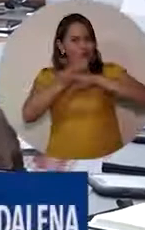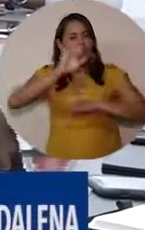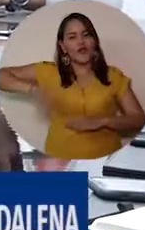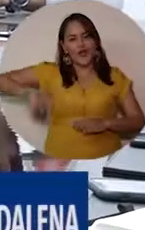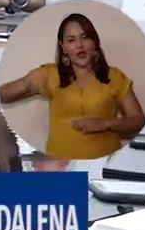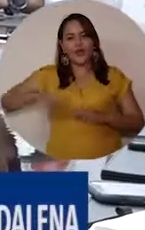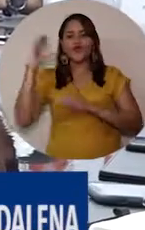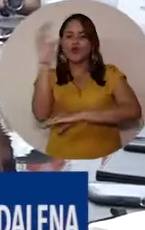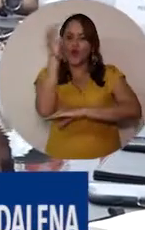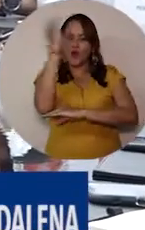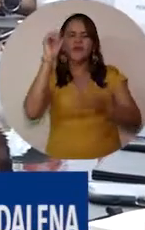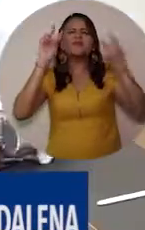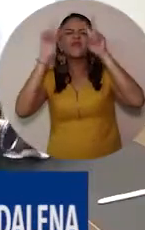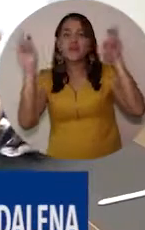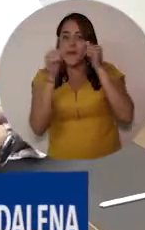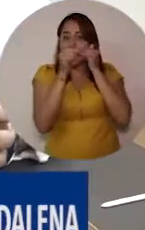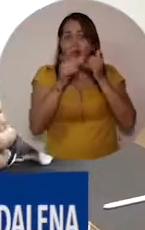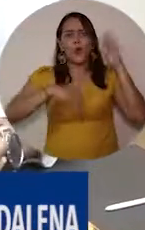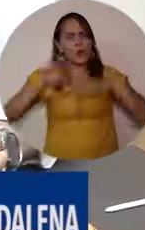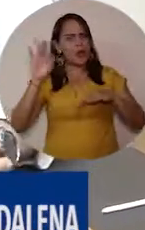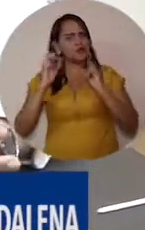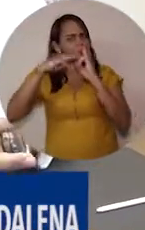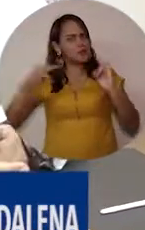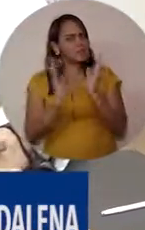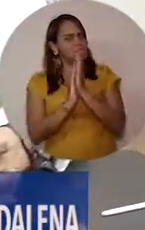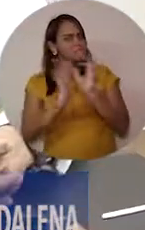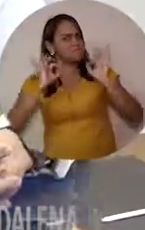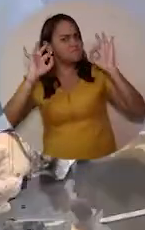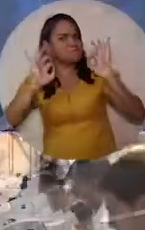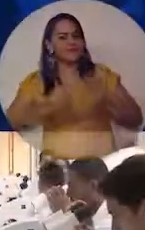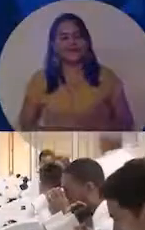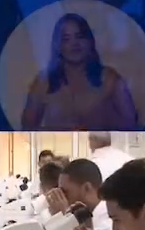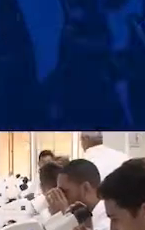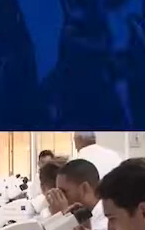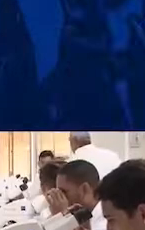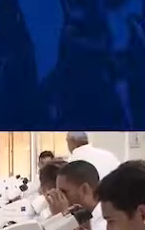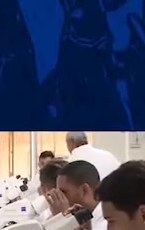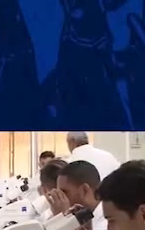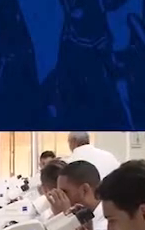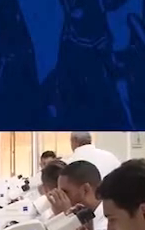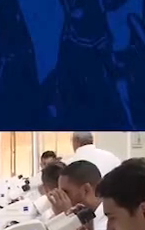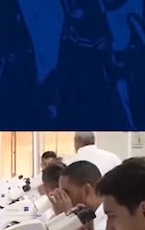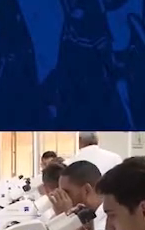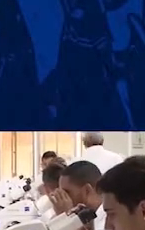Rector de la Escuela Colombiana de Ingeniería resaltó grandes avances de Unimagdalena.